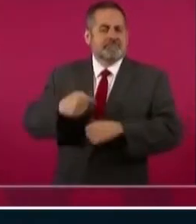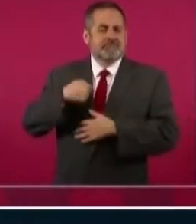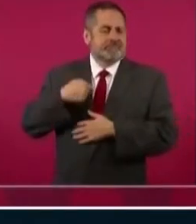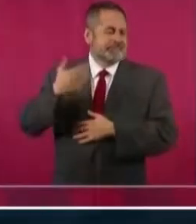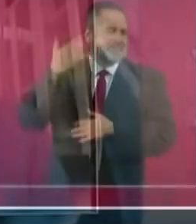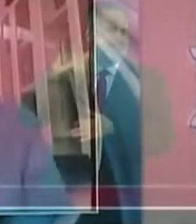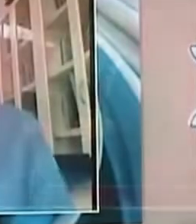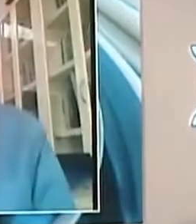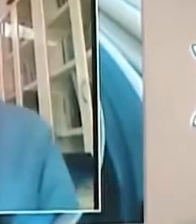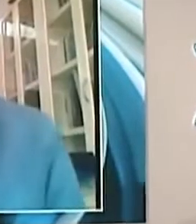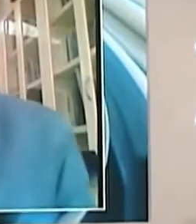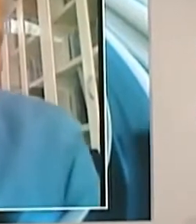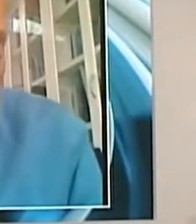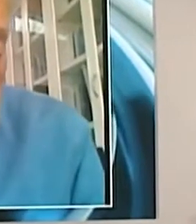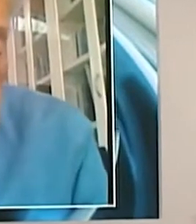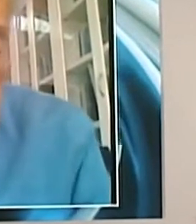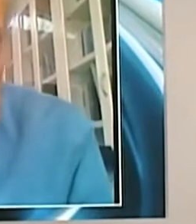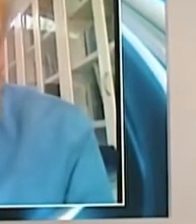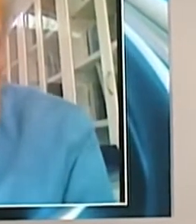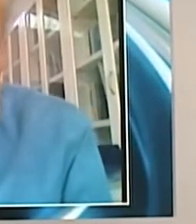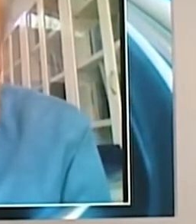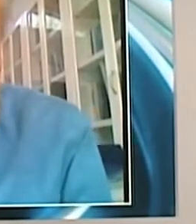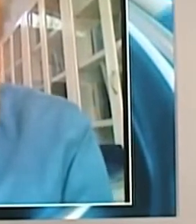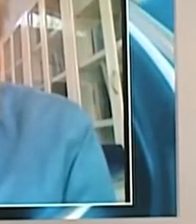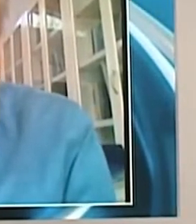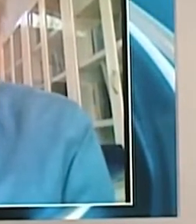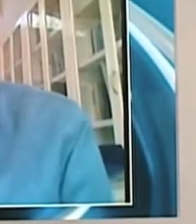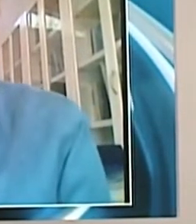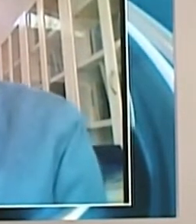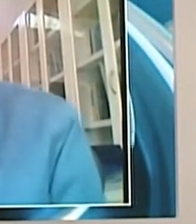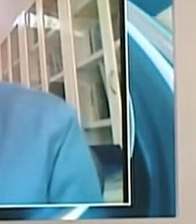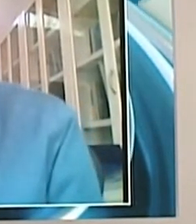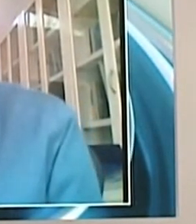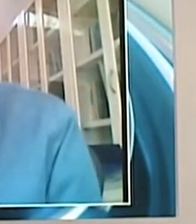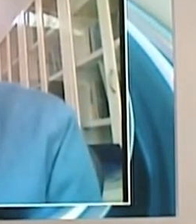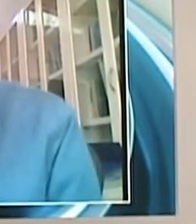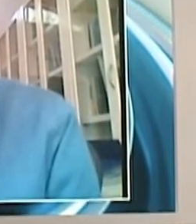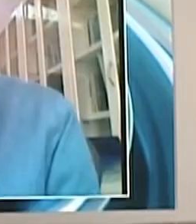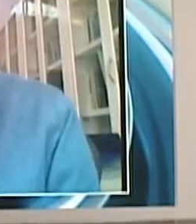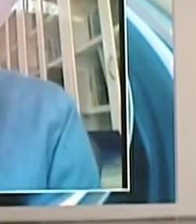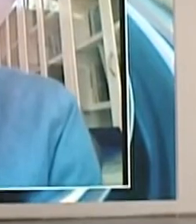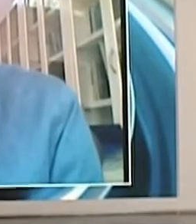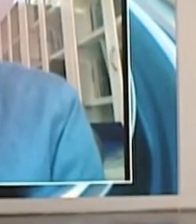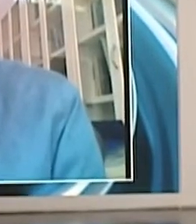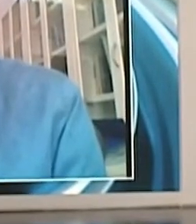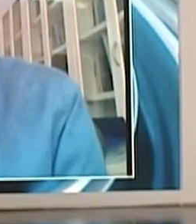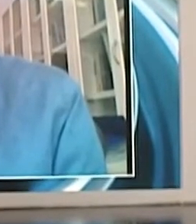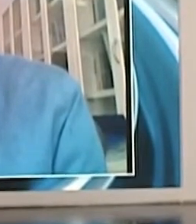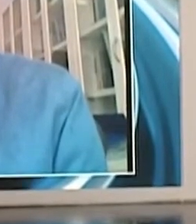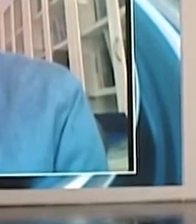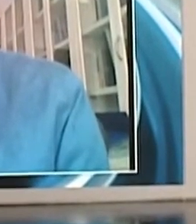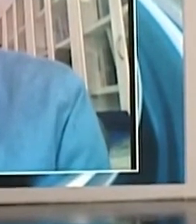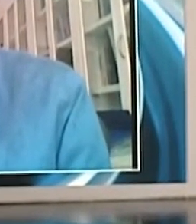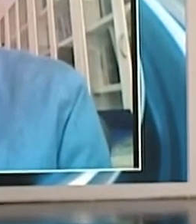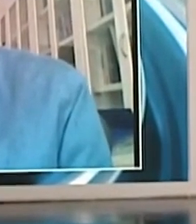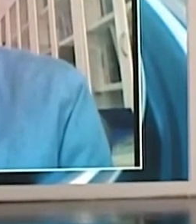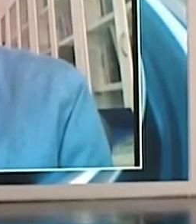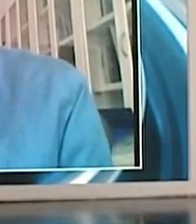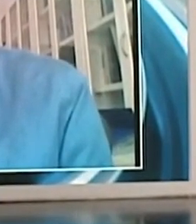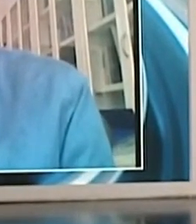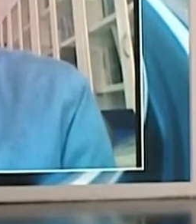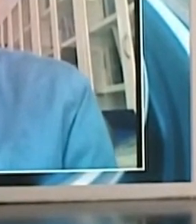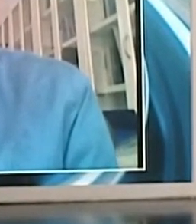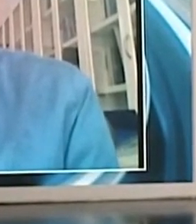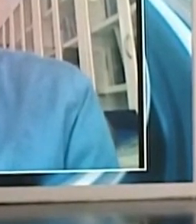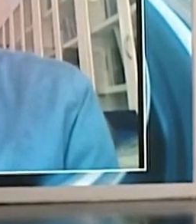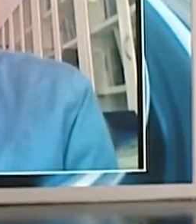hay hoy, ¿están dadas la situación del contexto político regional para que verdaderamente pueda darse una alianza